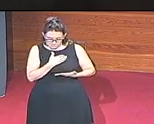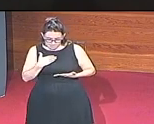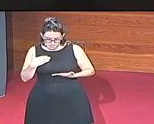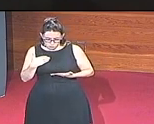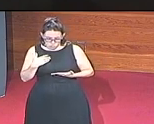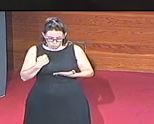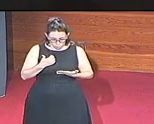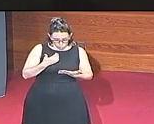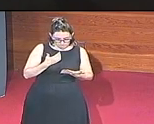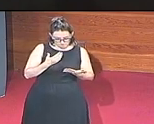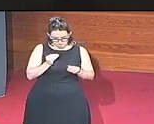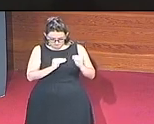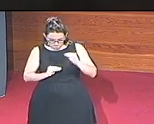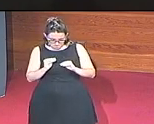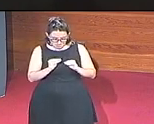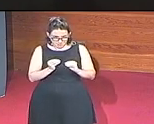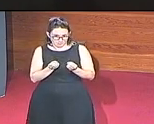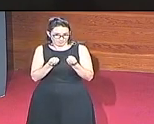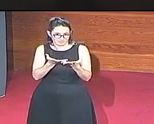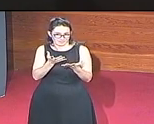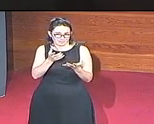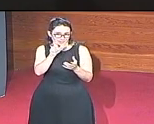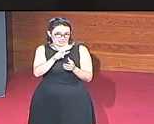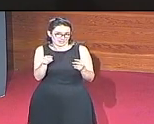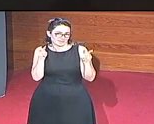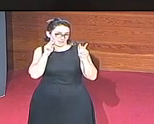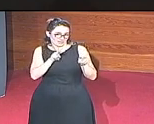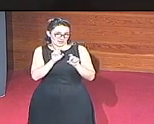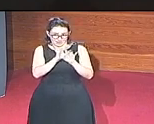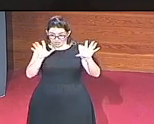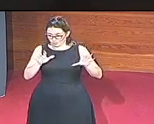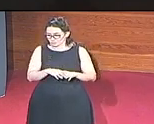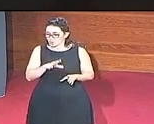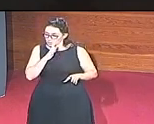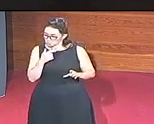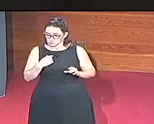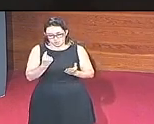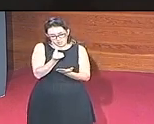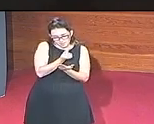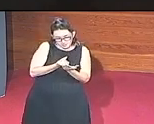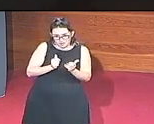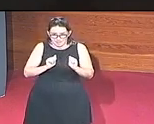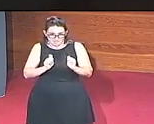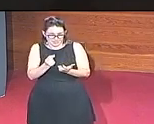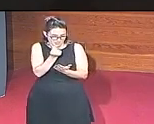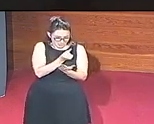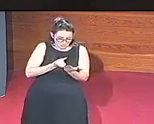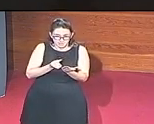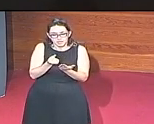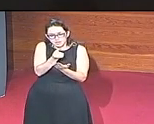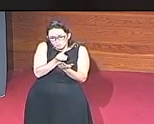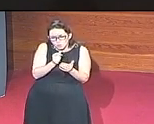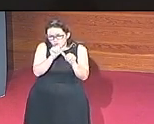digerir un poquito esto para enseñársela lector entonces comenzamos a dibujar hay muchísimas formas de dibujar y de